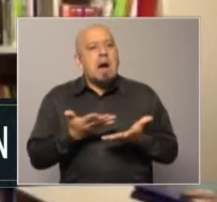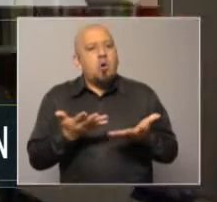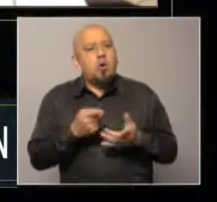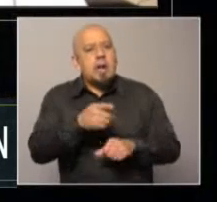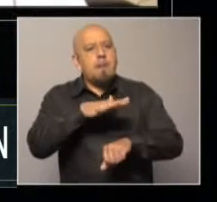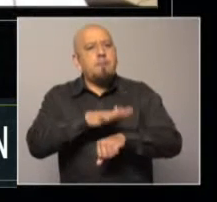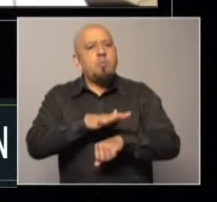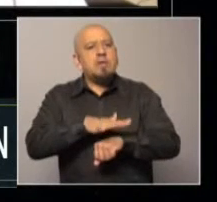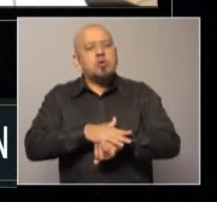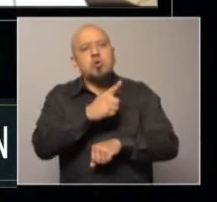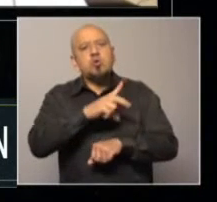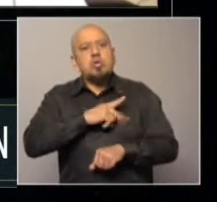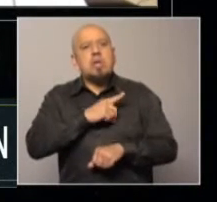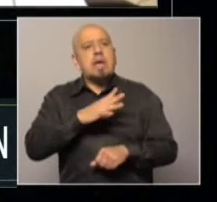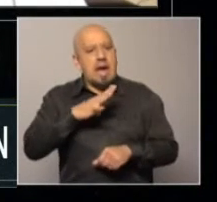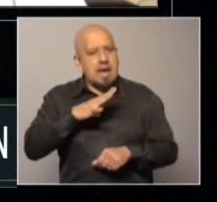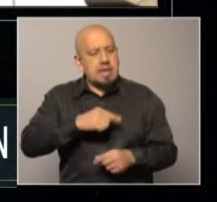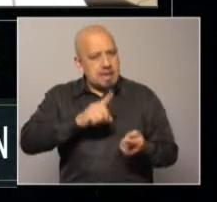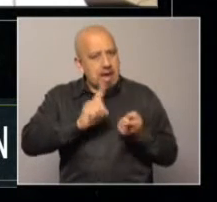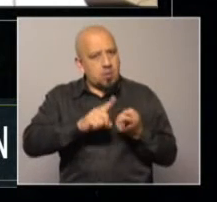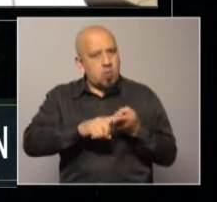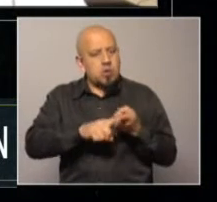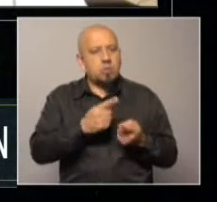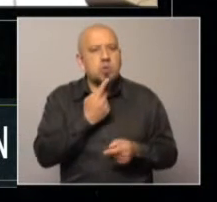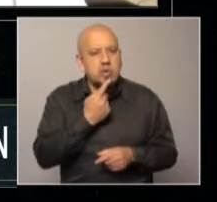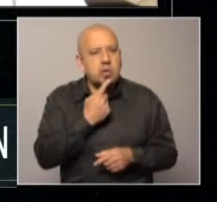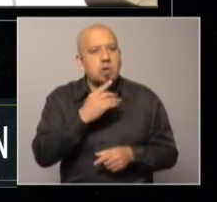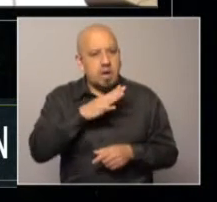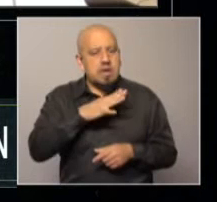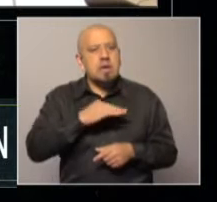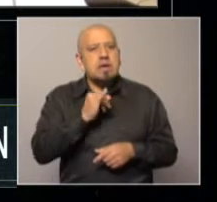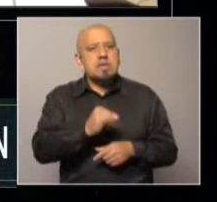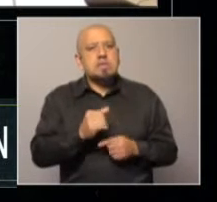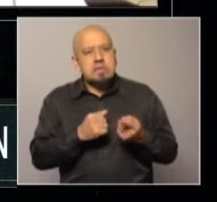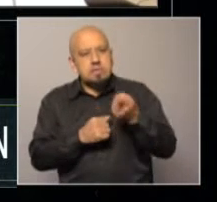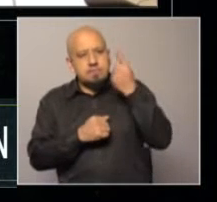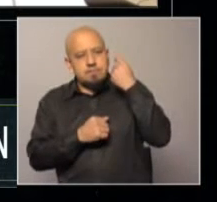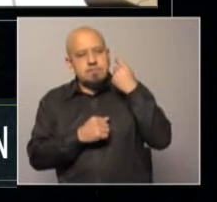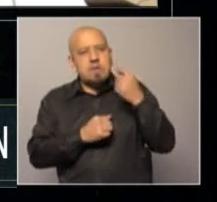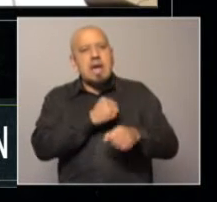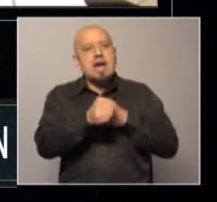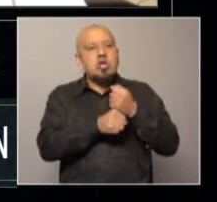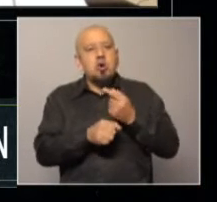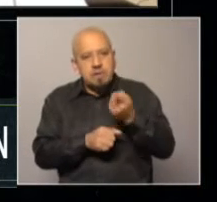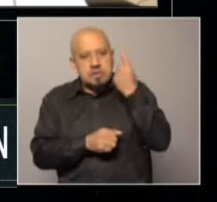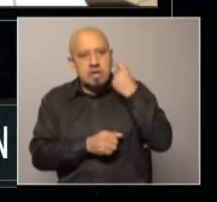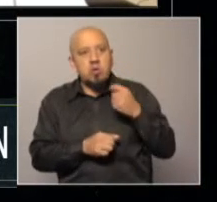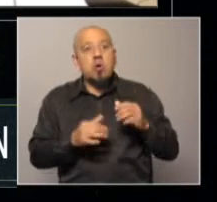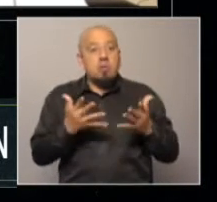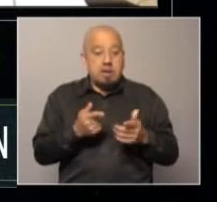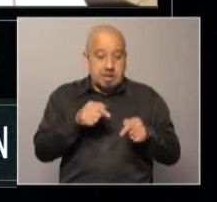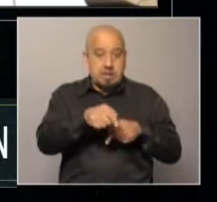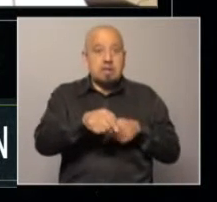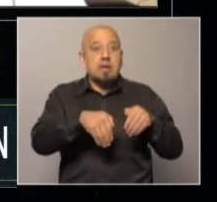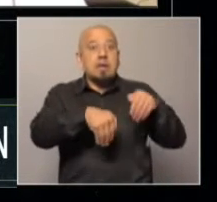instancia después de un acuerdo político que se terminó de consolidar a fines del año pasado para tratar de llegar a esta instancia tras